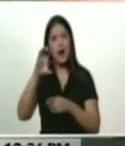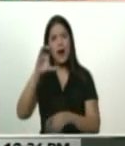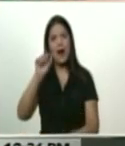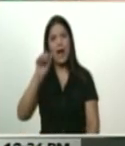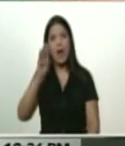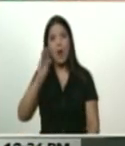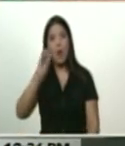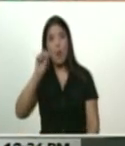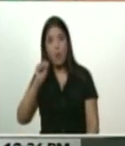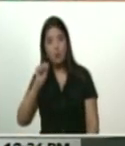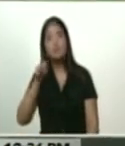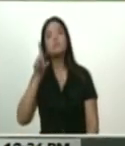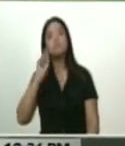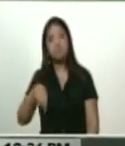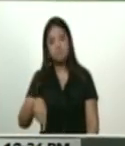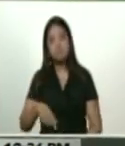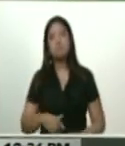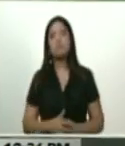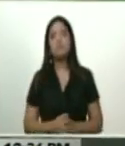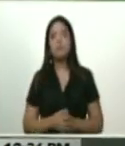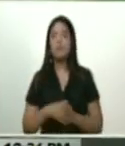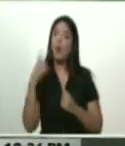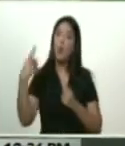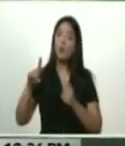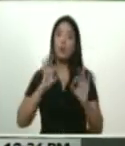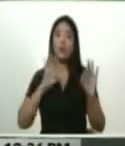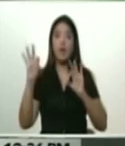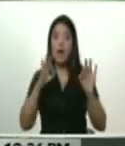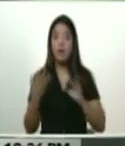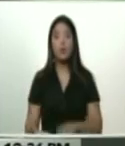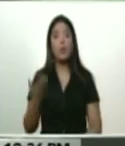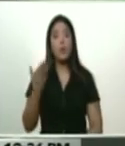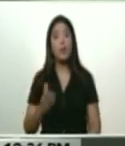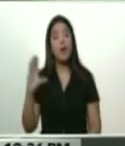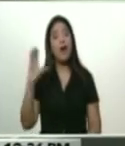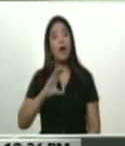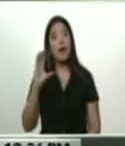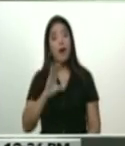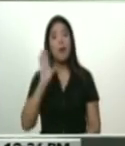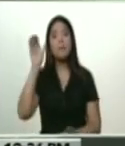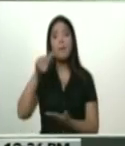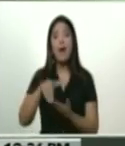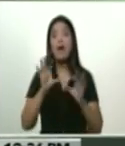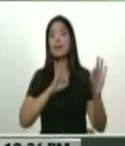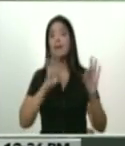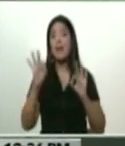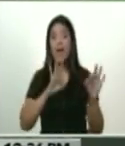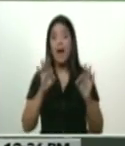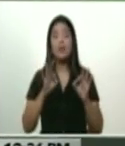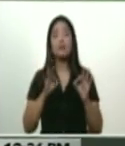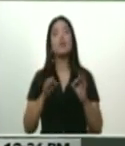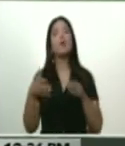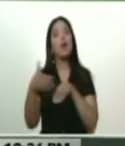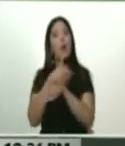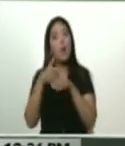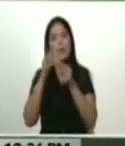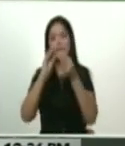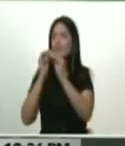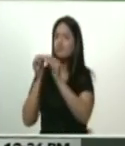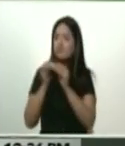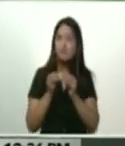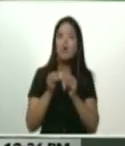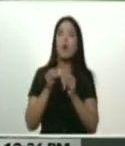este Suena Caracas. Y en los teatros más importantes de Caracas y Maracay, teatros recuperados, restaurados